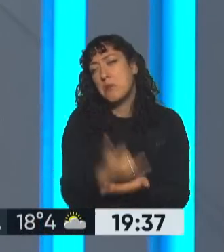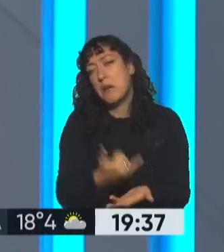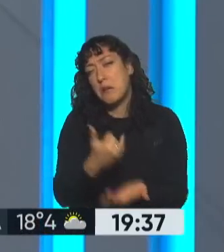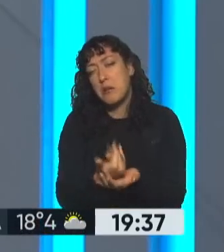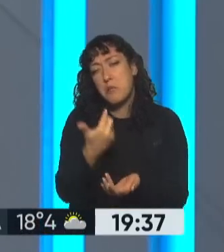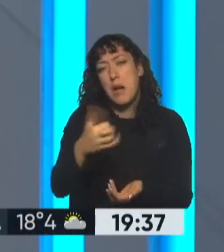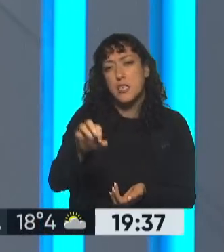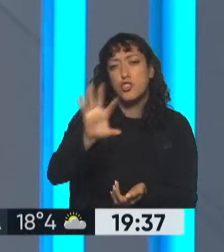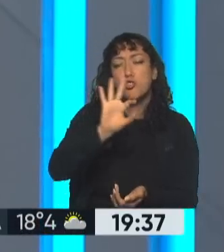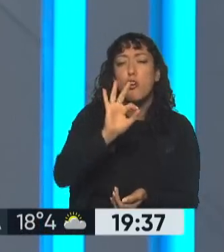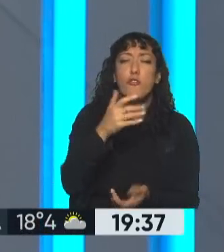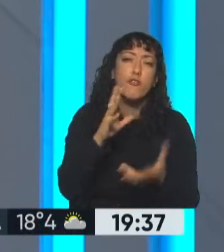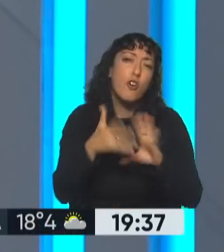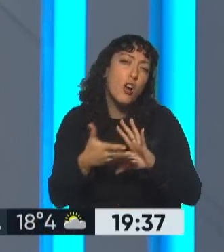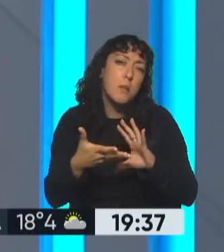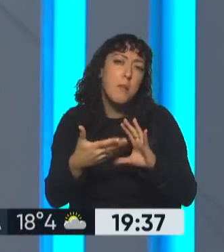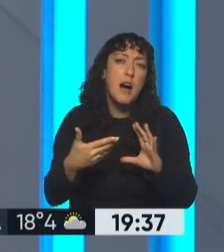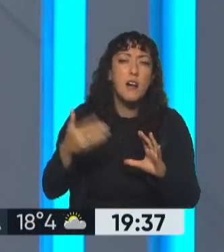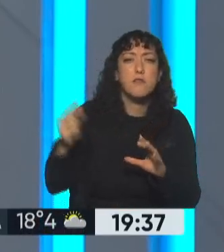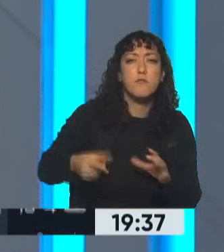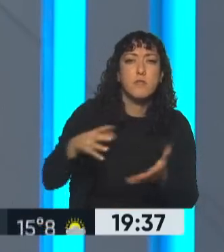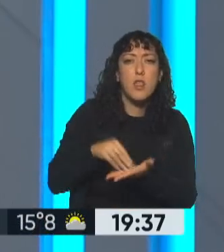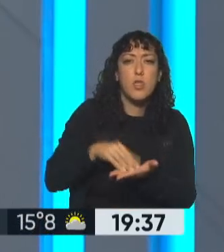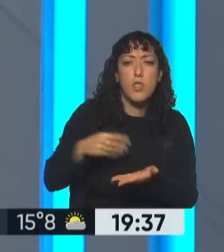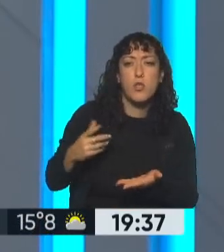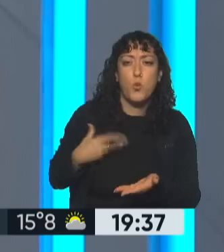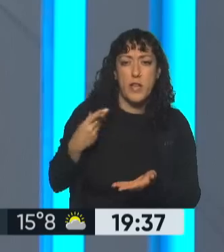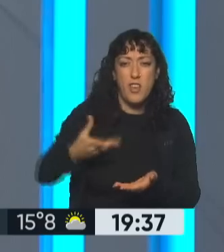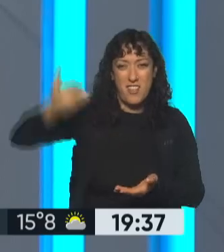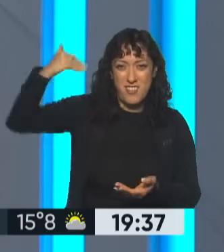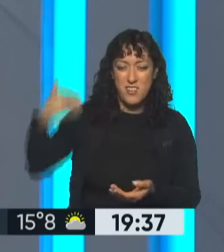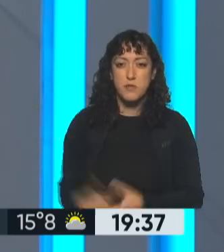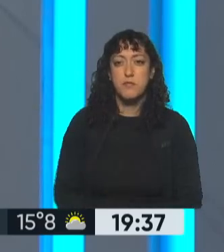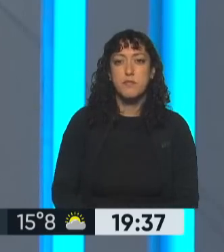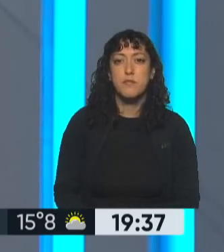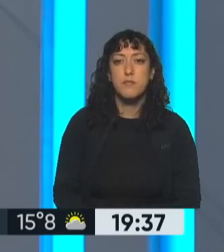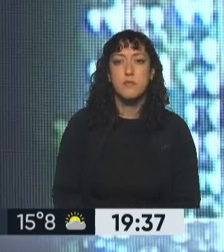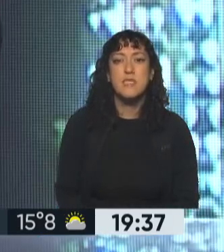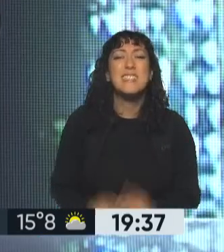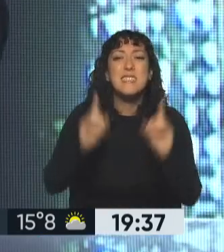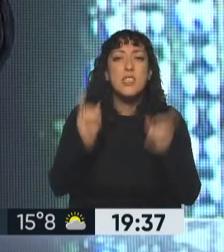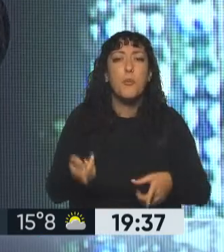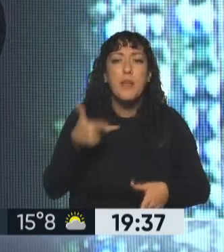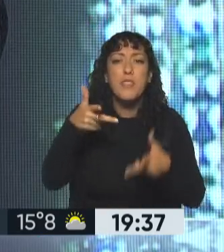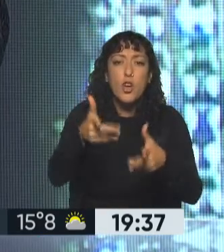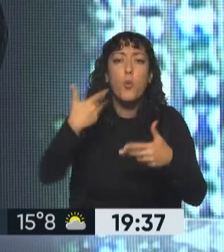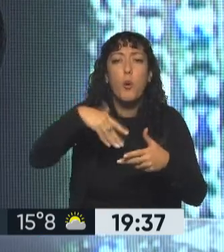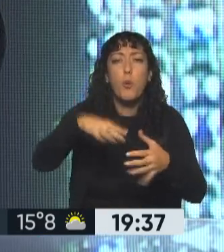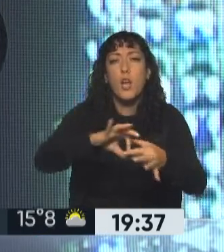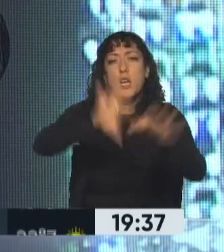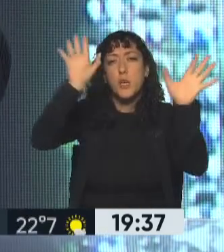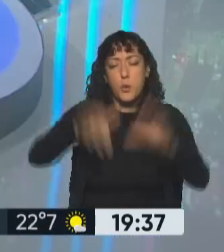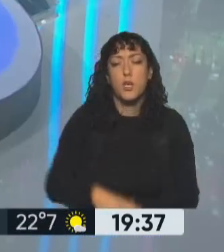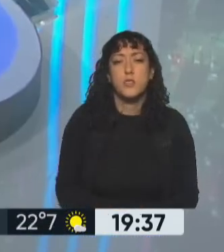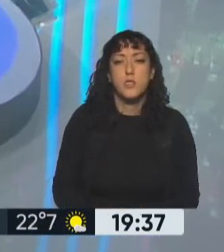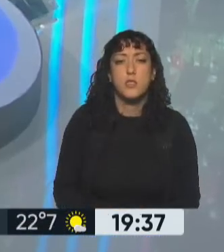que ver con lógicas feudales. ¿Cómo argumenta hoy también la Corte Suprema? Algo, ¿no? Y agrega, ya van a ser libres. Perdón, y